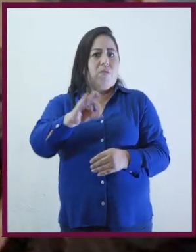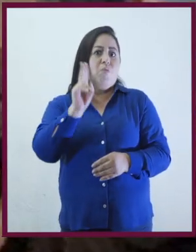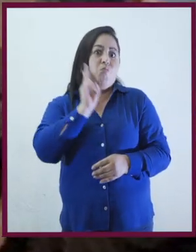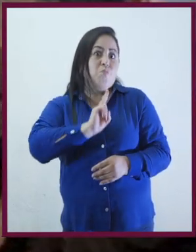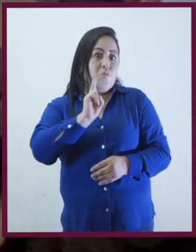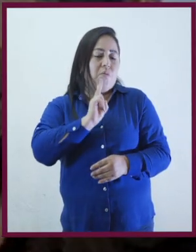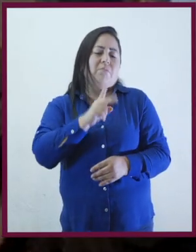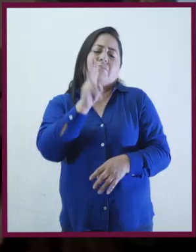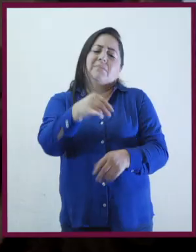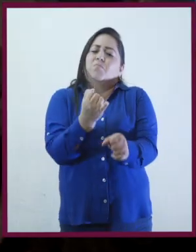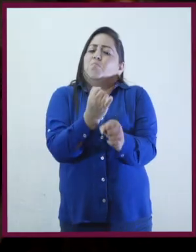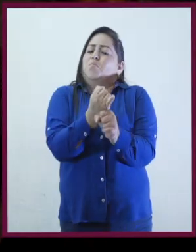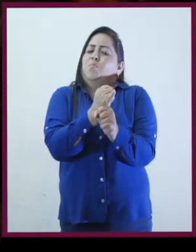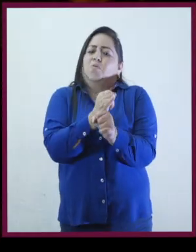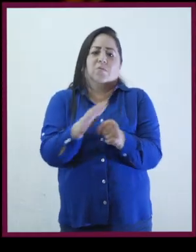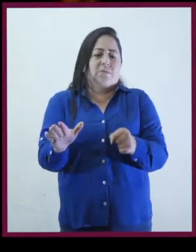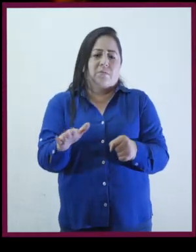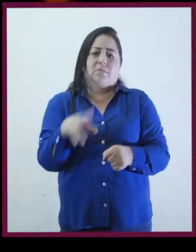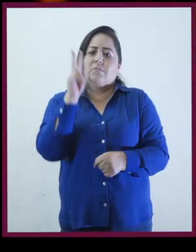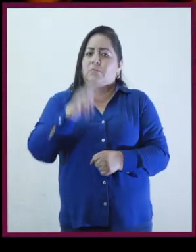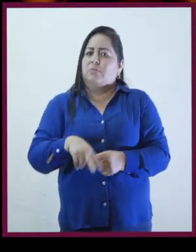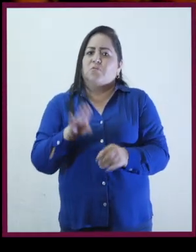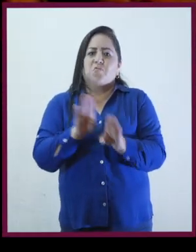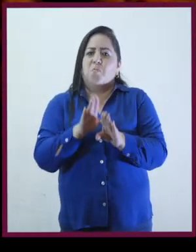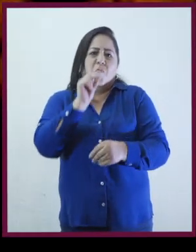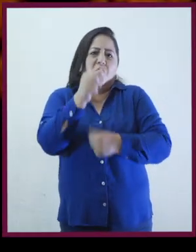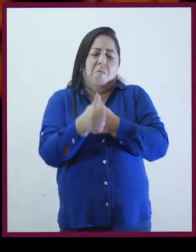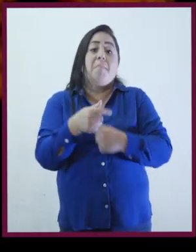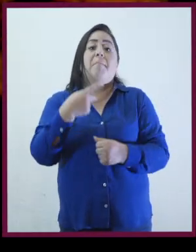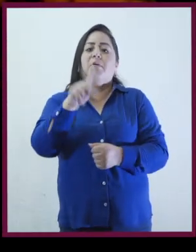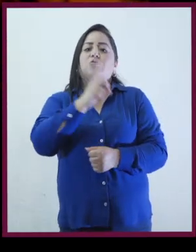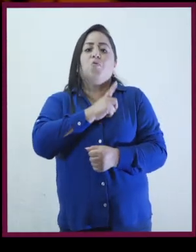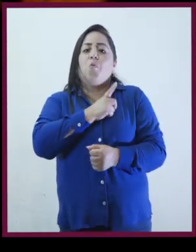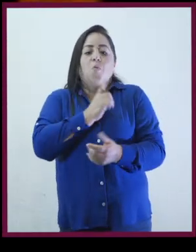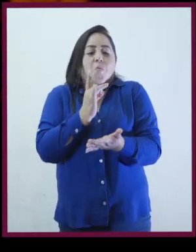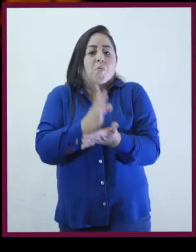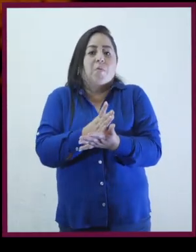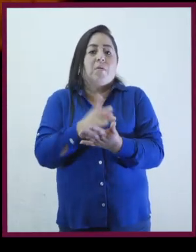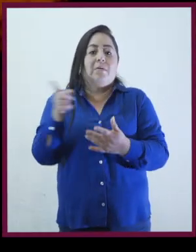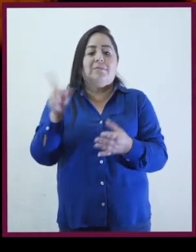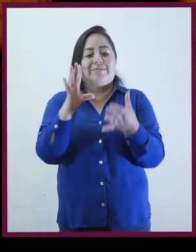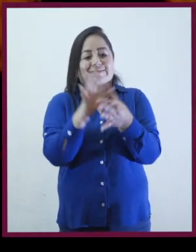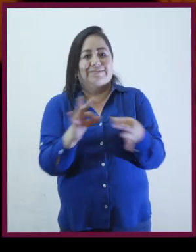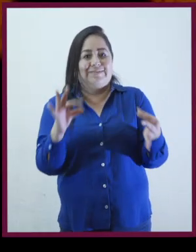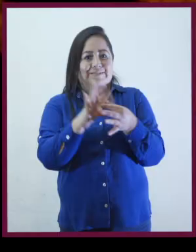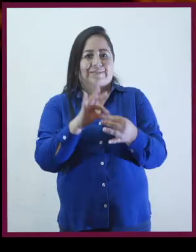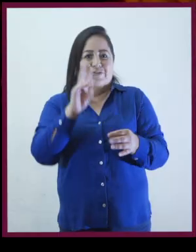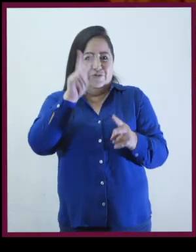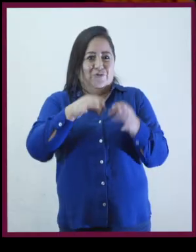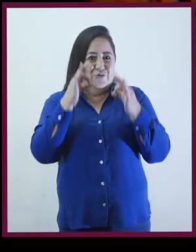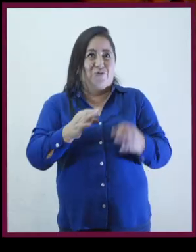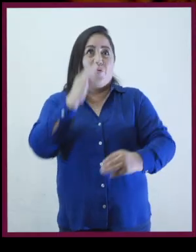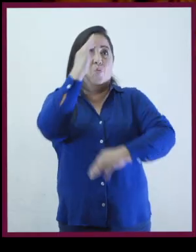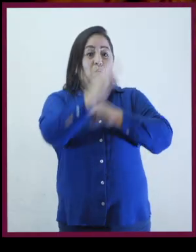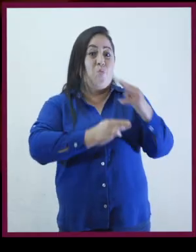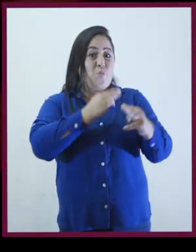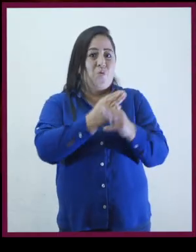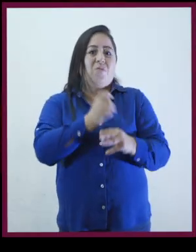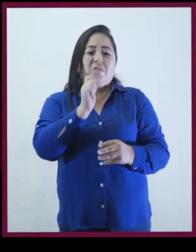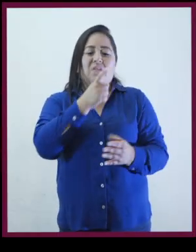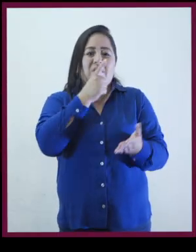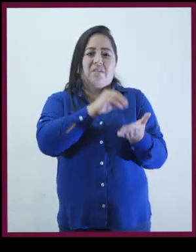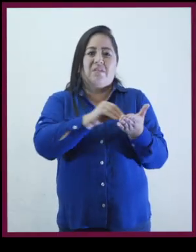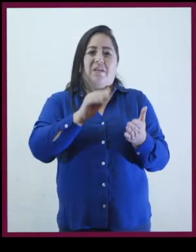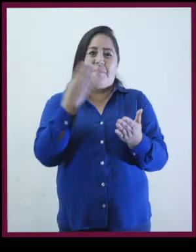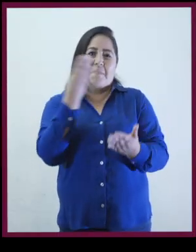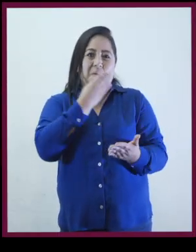comprobar? Imposible. No intentaba tal cosa. Solo le pareció que en la explicación del origen del mundo que se relataba